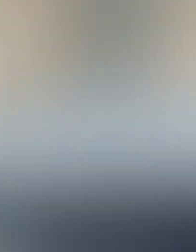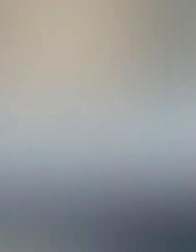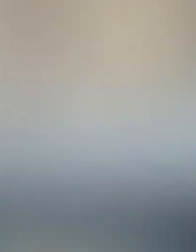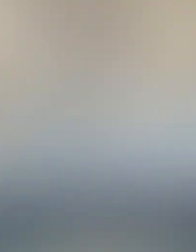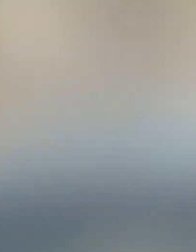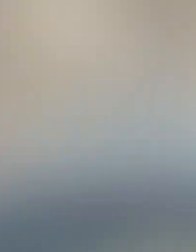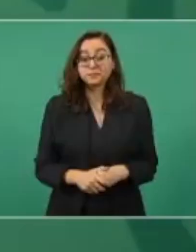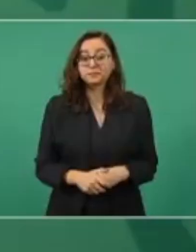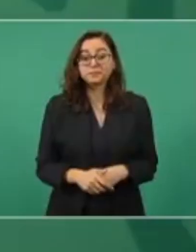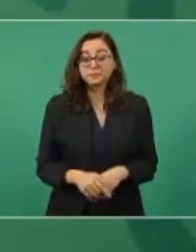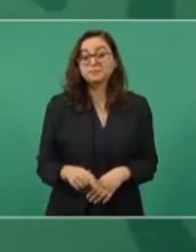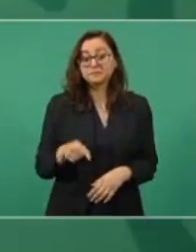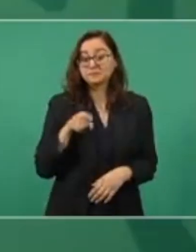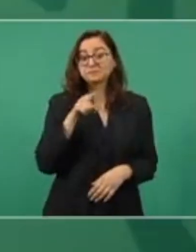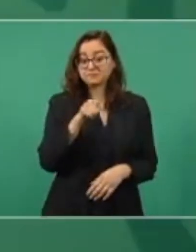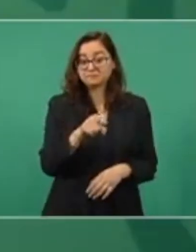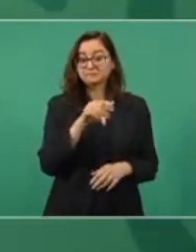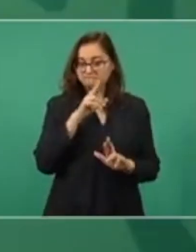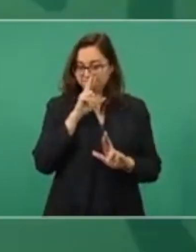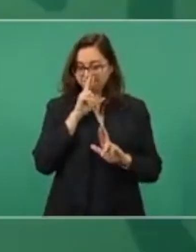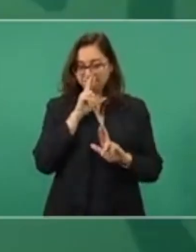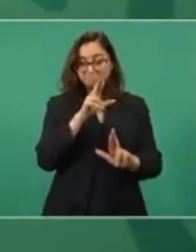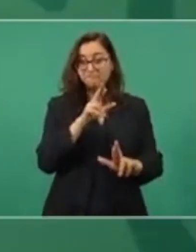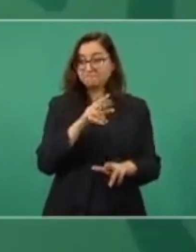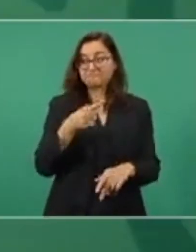estatal. Porque sí vamos a